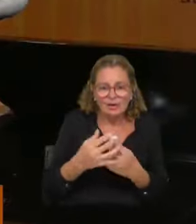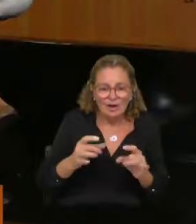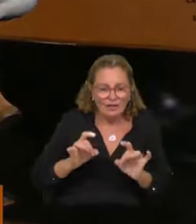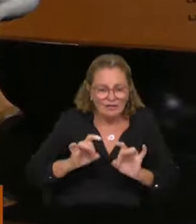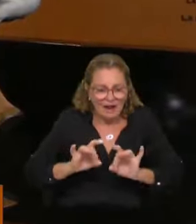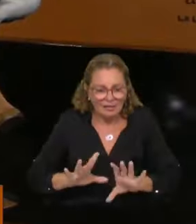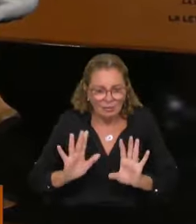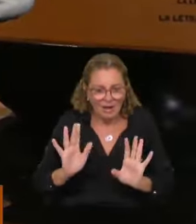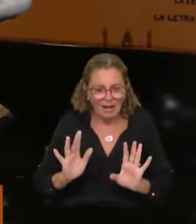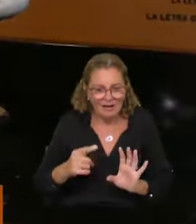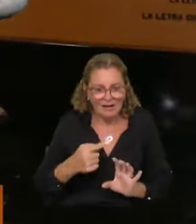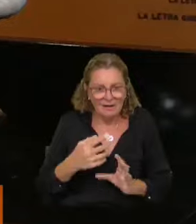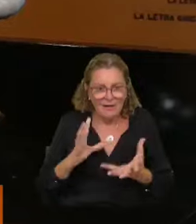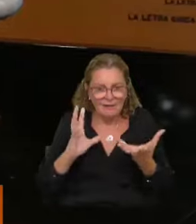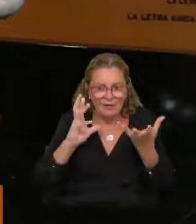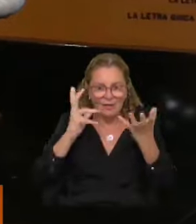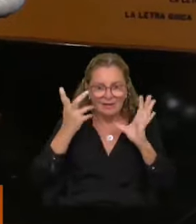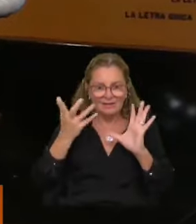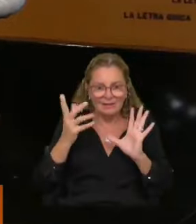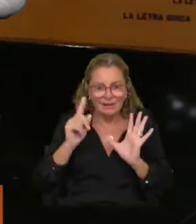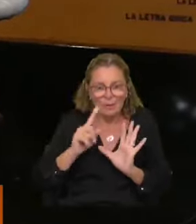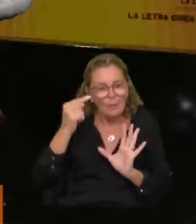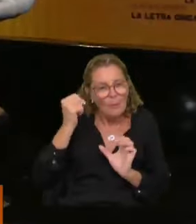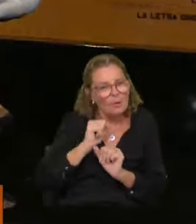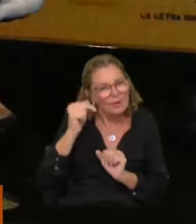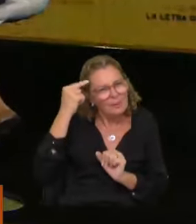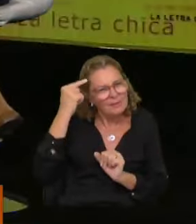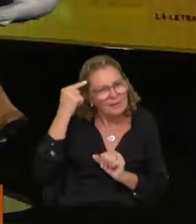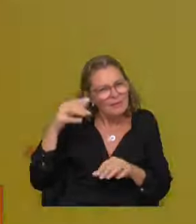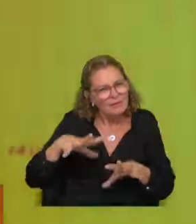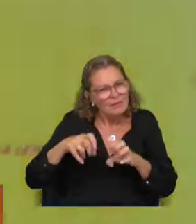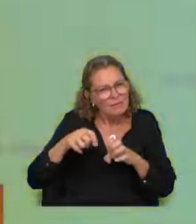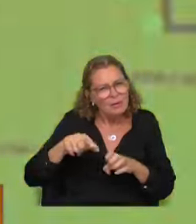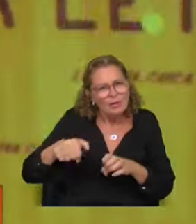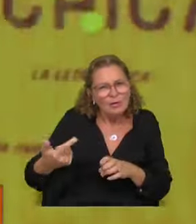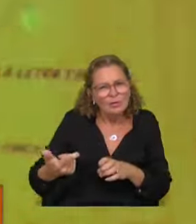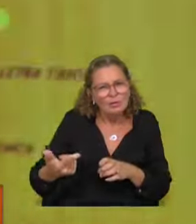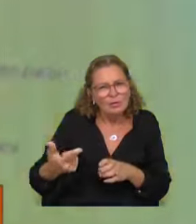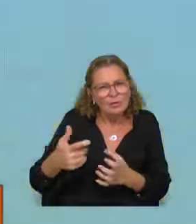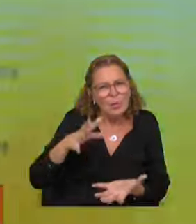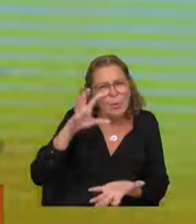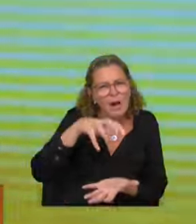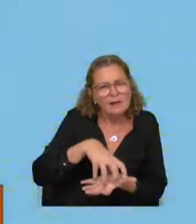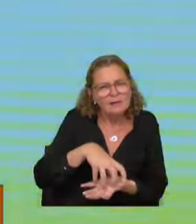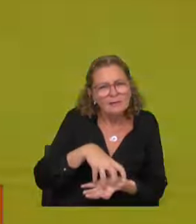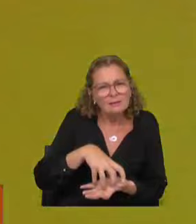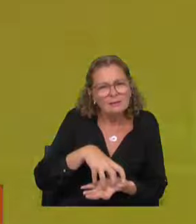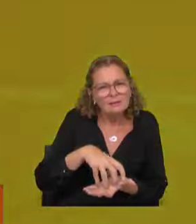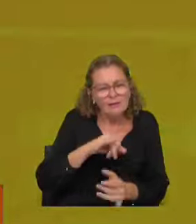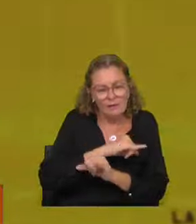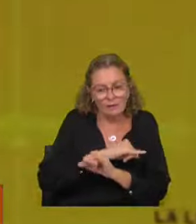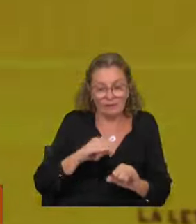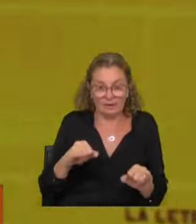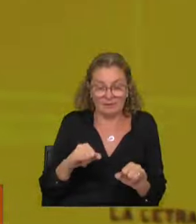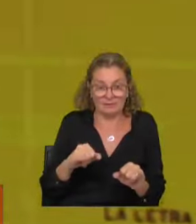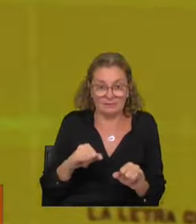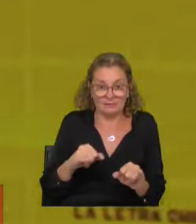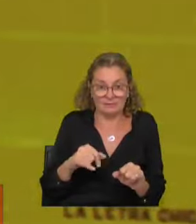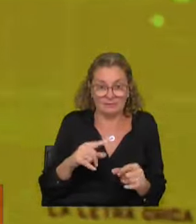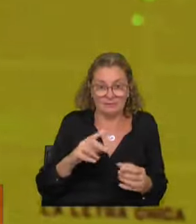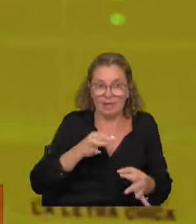de de violencias que es impensable para quienes vivimos en otros territorios entonces basta de de